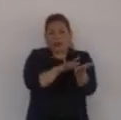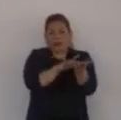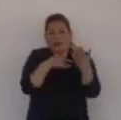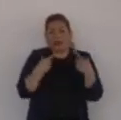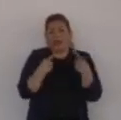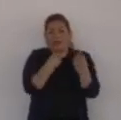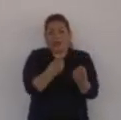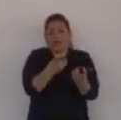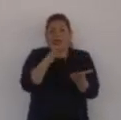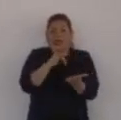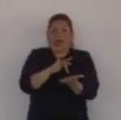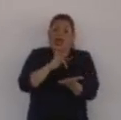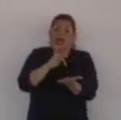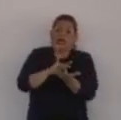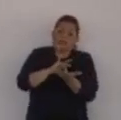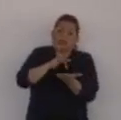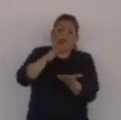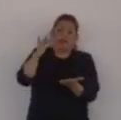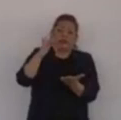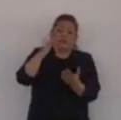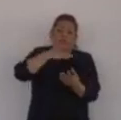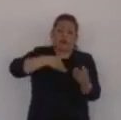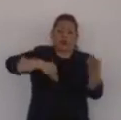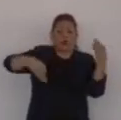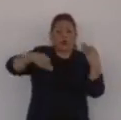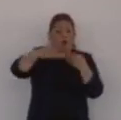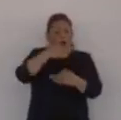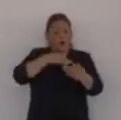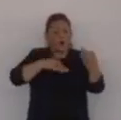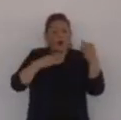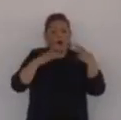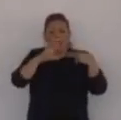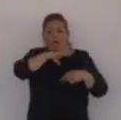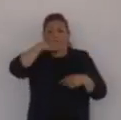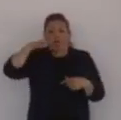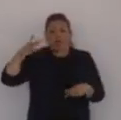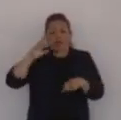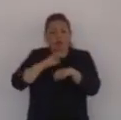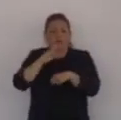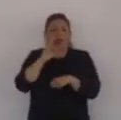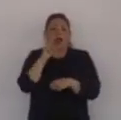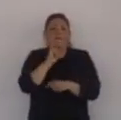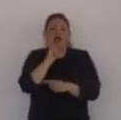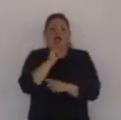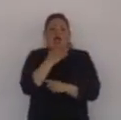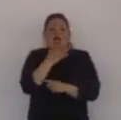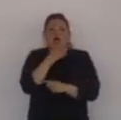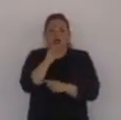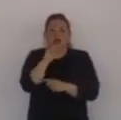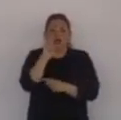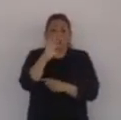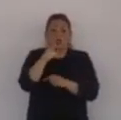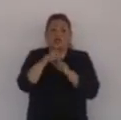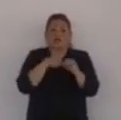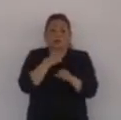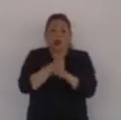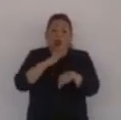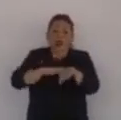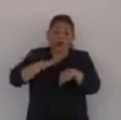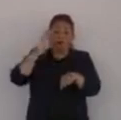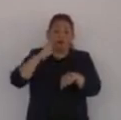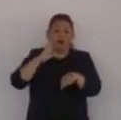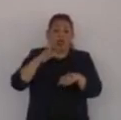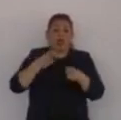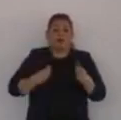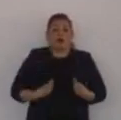en agradecimiento a todas y todos los adultos mayores de 65 años y más